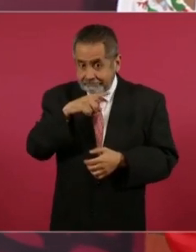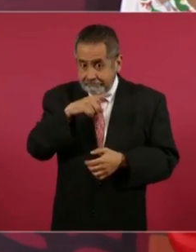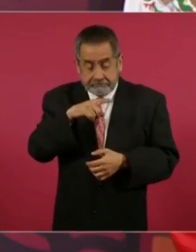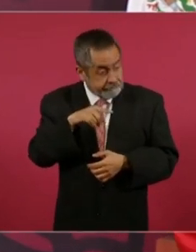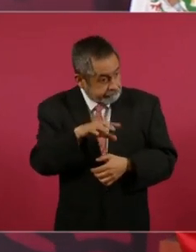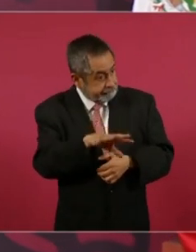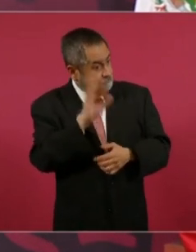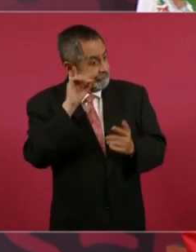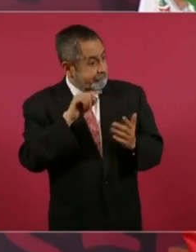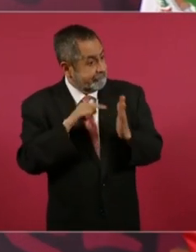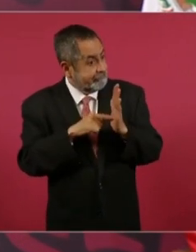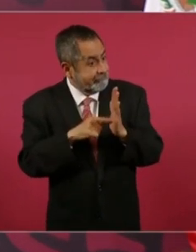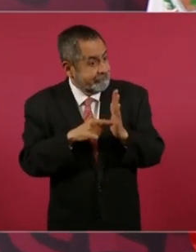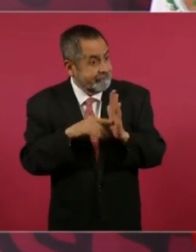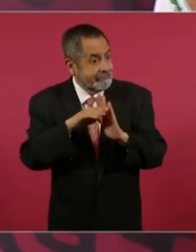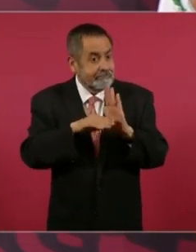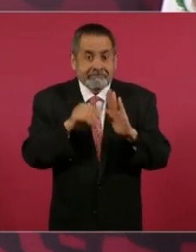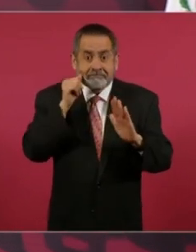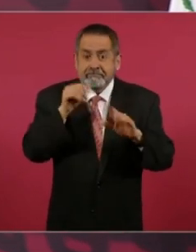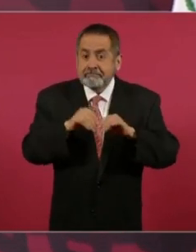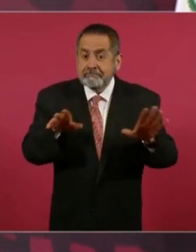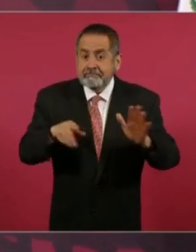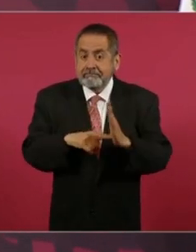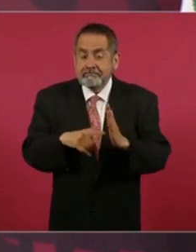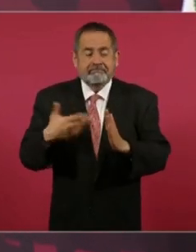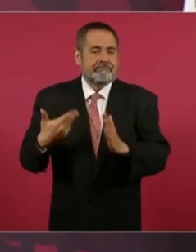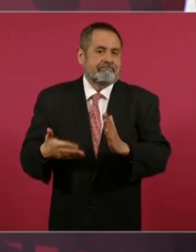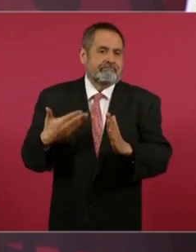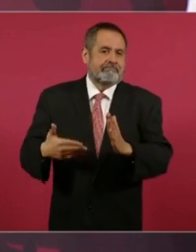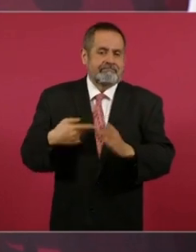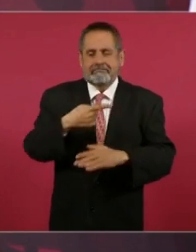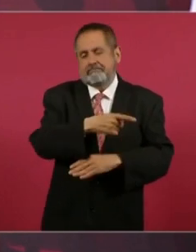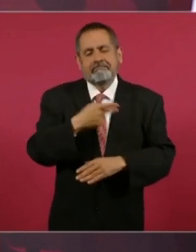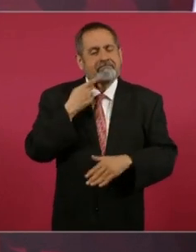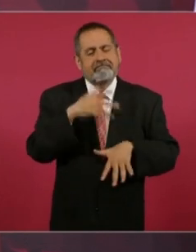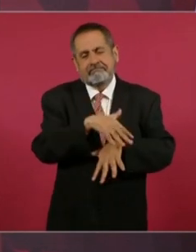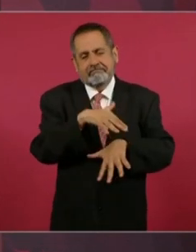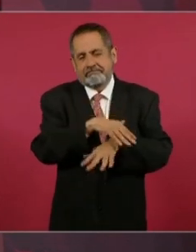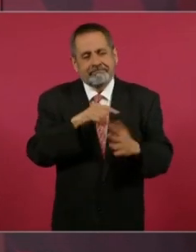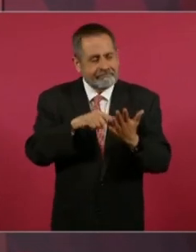de la política o de la politiquería.